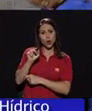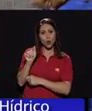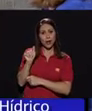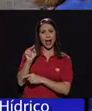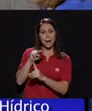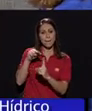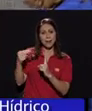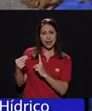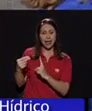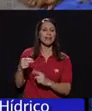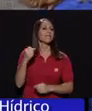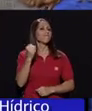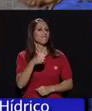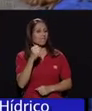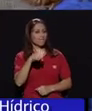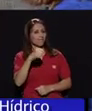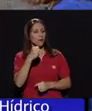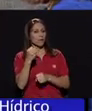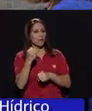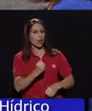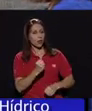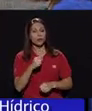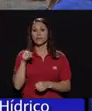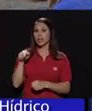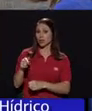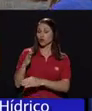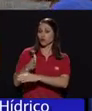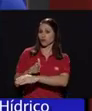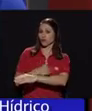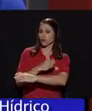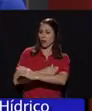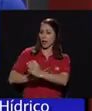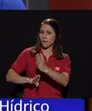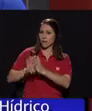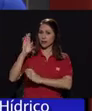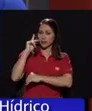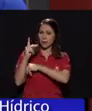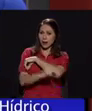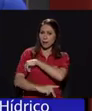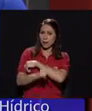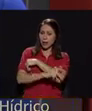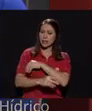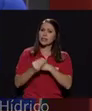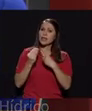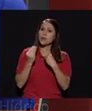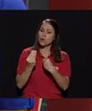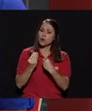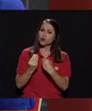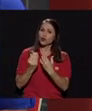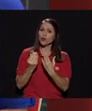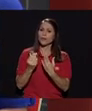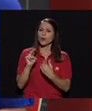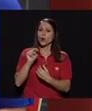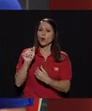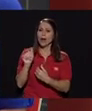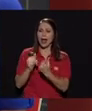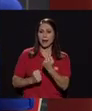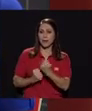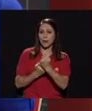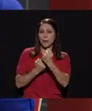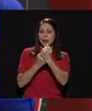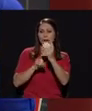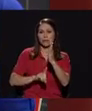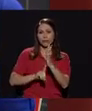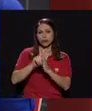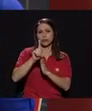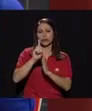fundador. Sí, un avance para el país y sin duda mucho que aportar la UNA al